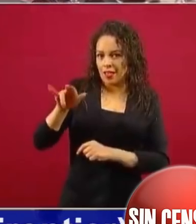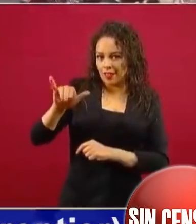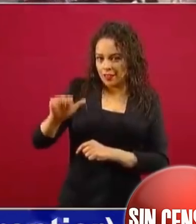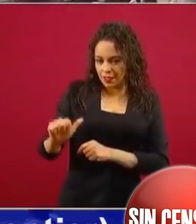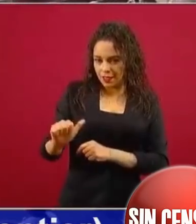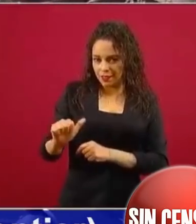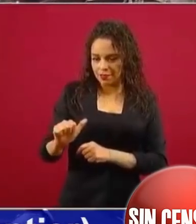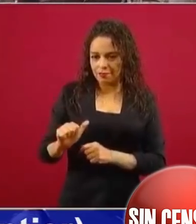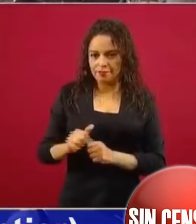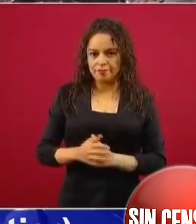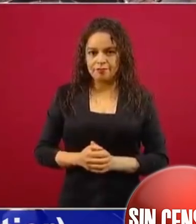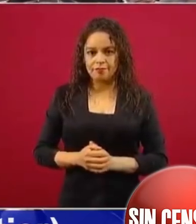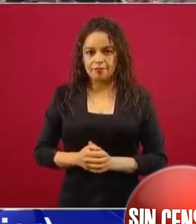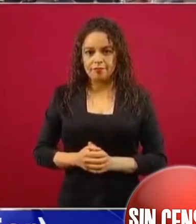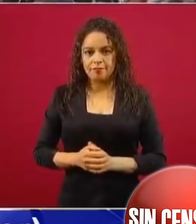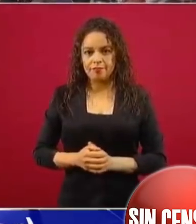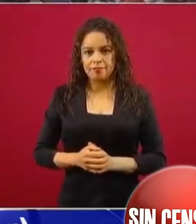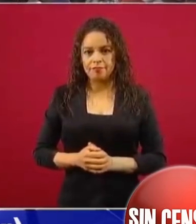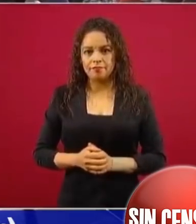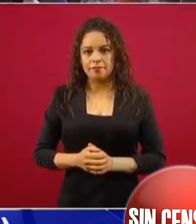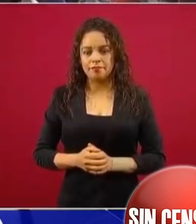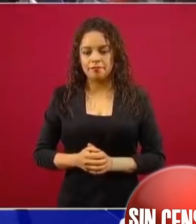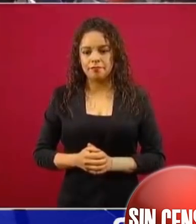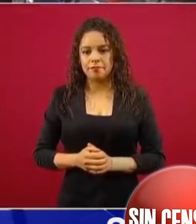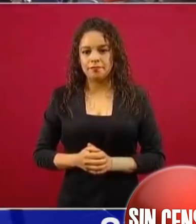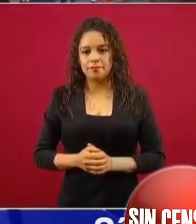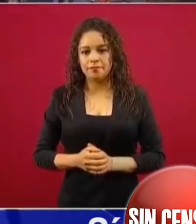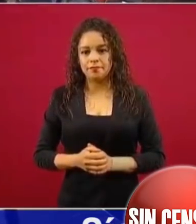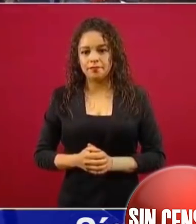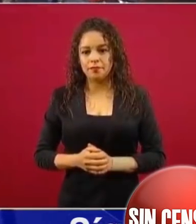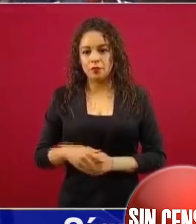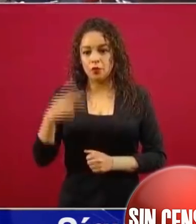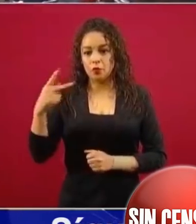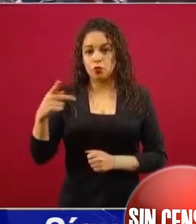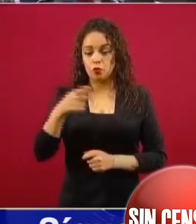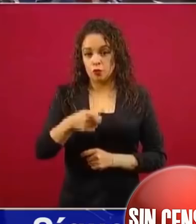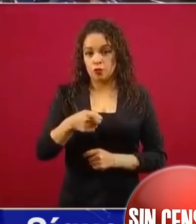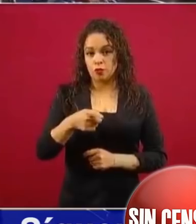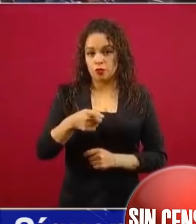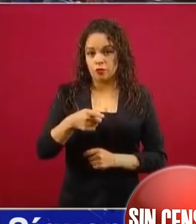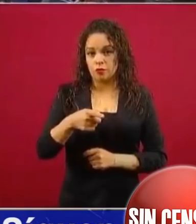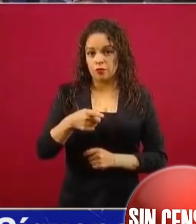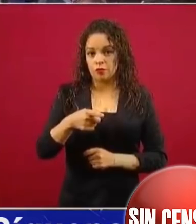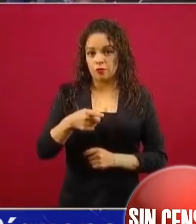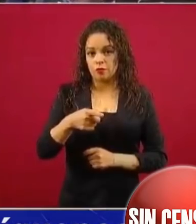que prestan el servicio de Internet,